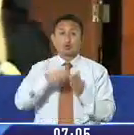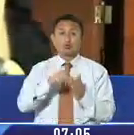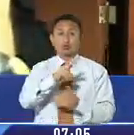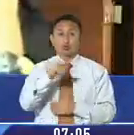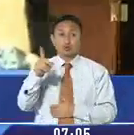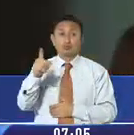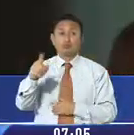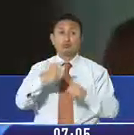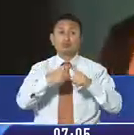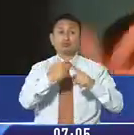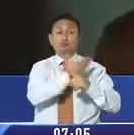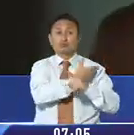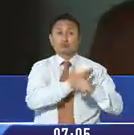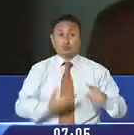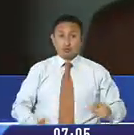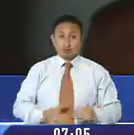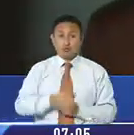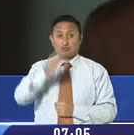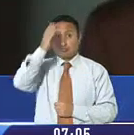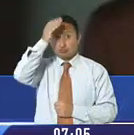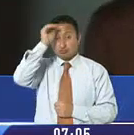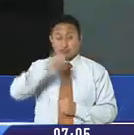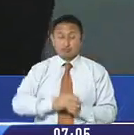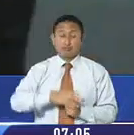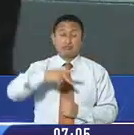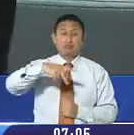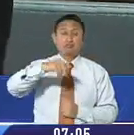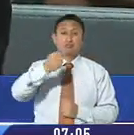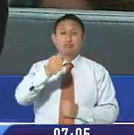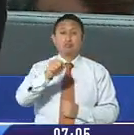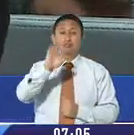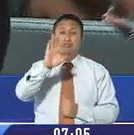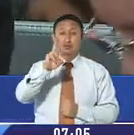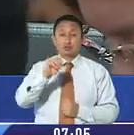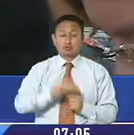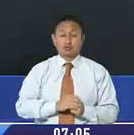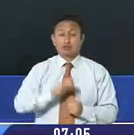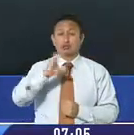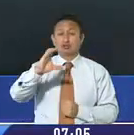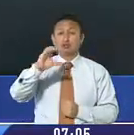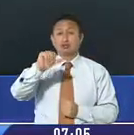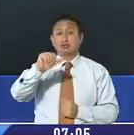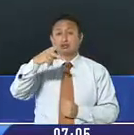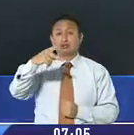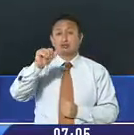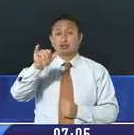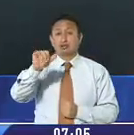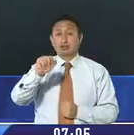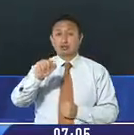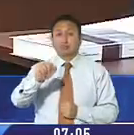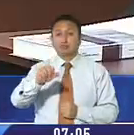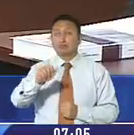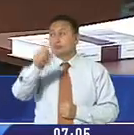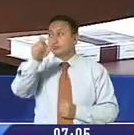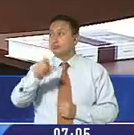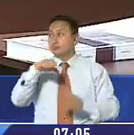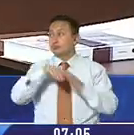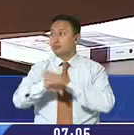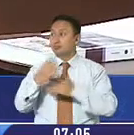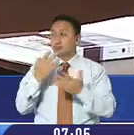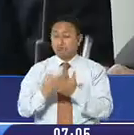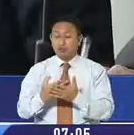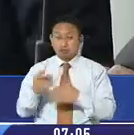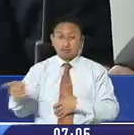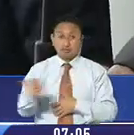Glass y los ex secretarios de Estado Wilson Pastor y Carlos Pareja Iannunzelli y una persona privada fueron sentenciados a 8 años